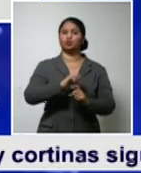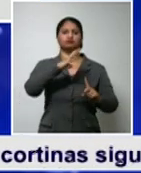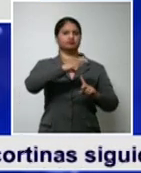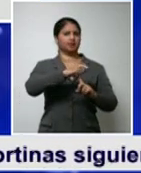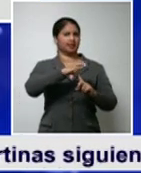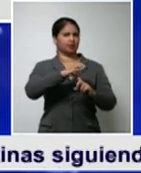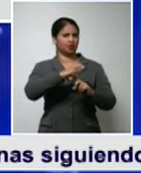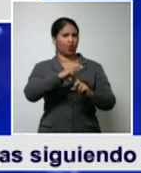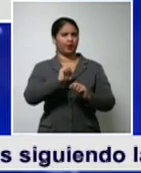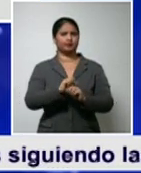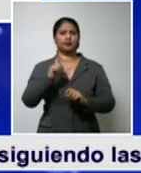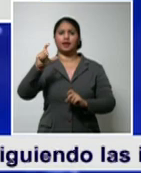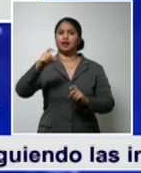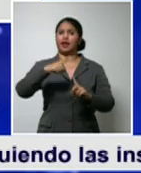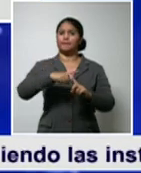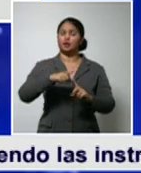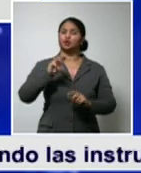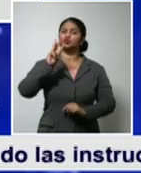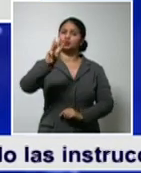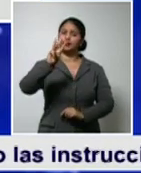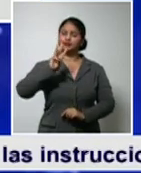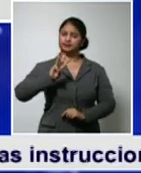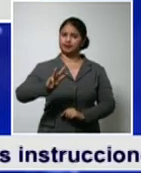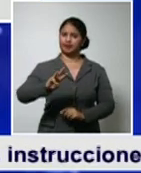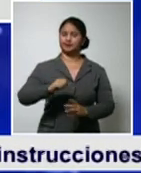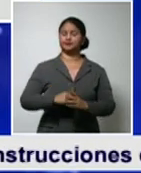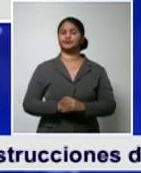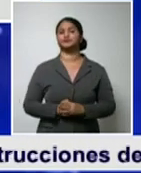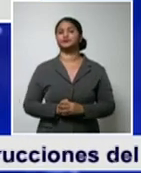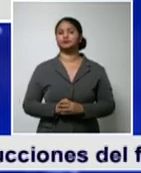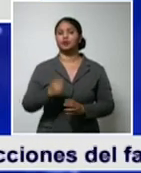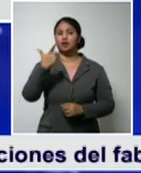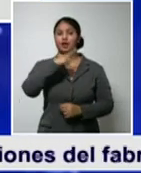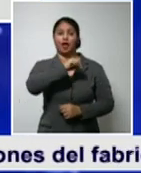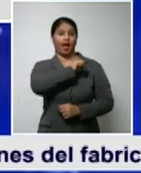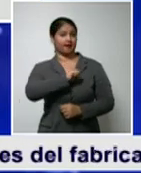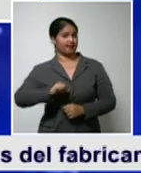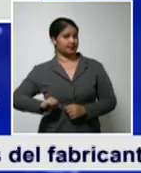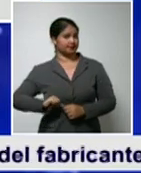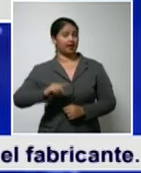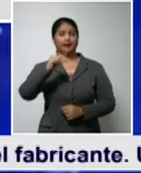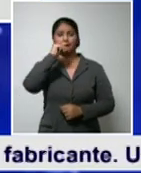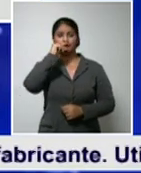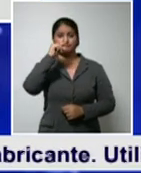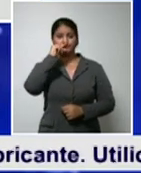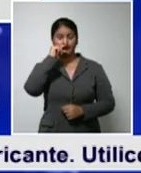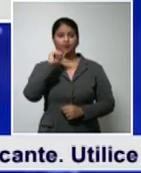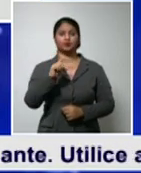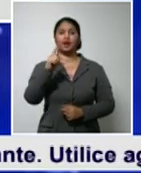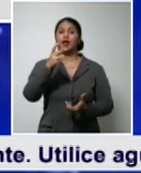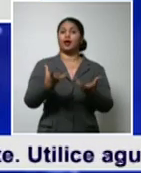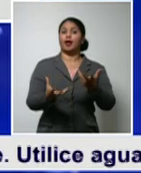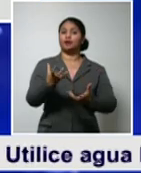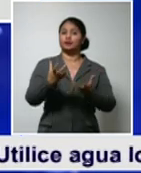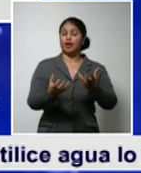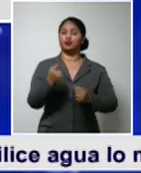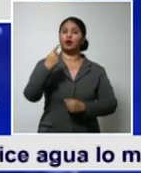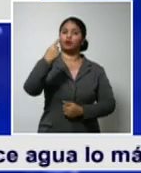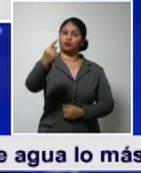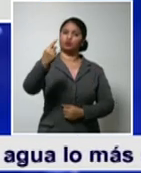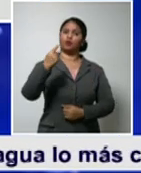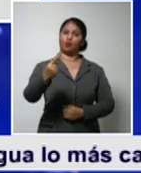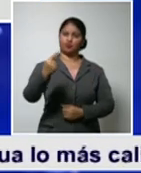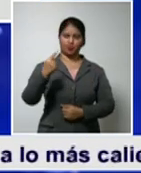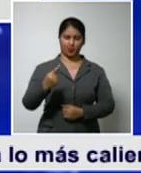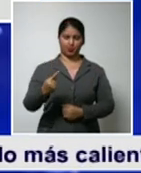con 3 cada uno. Y Alquizar, Bauta y Candelaria confirma un caso autóctono de